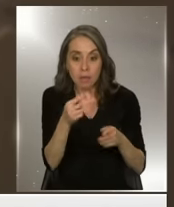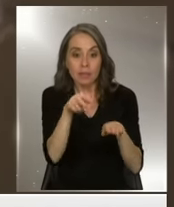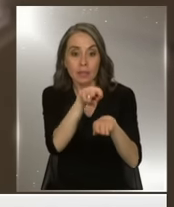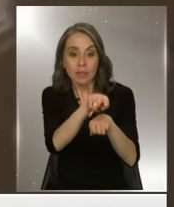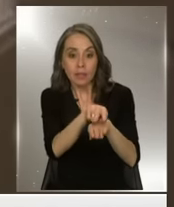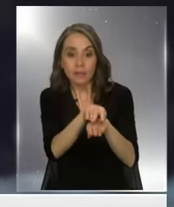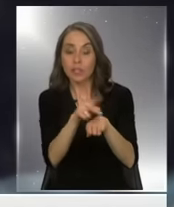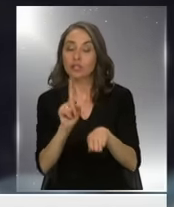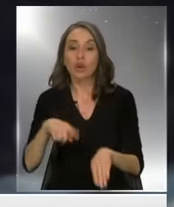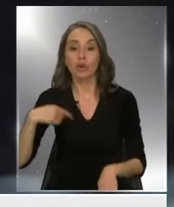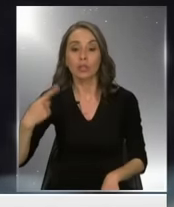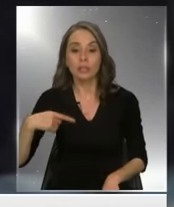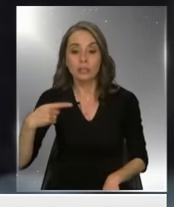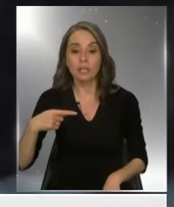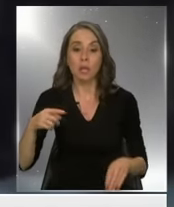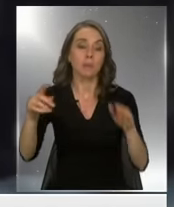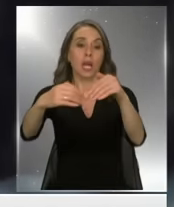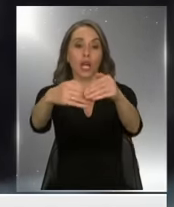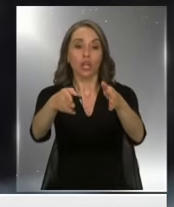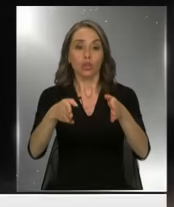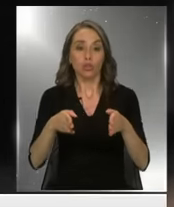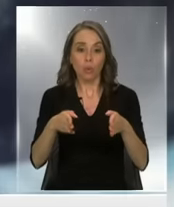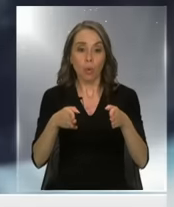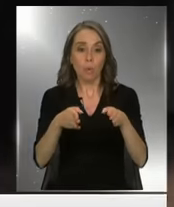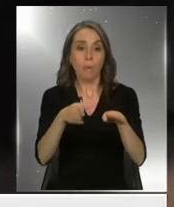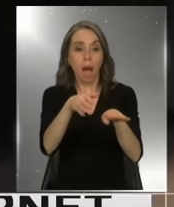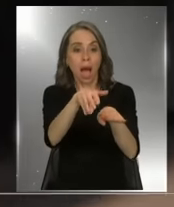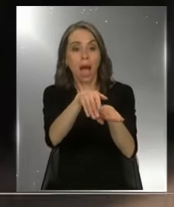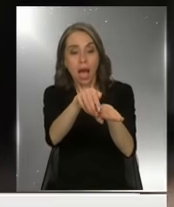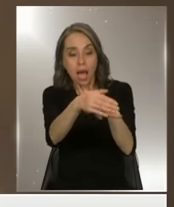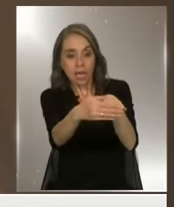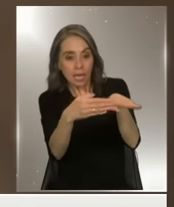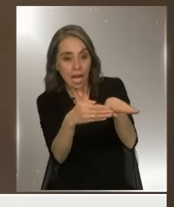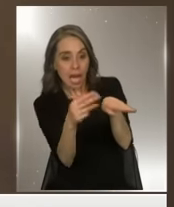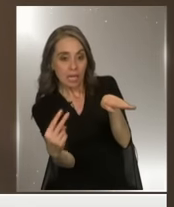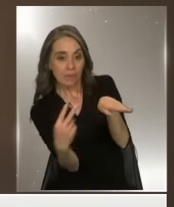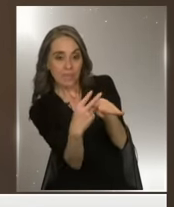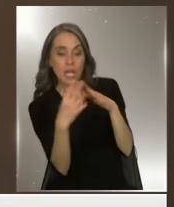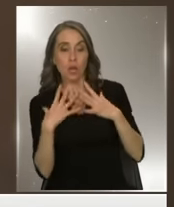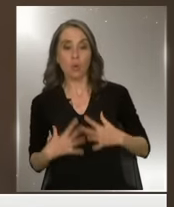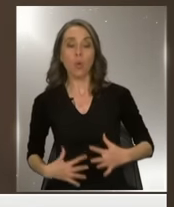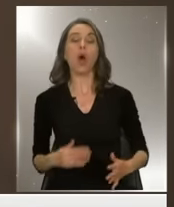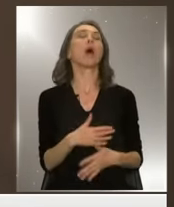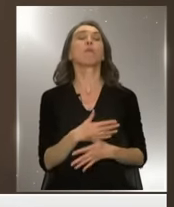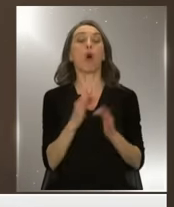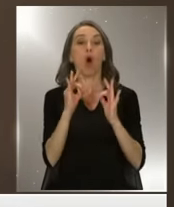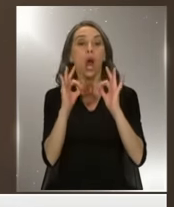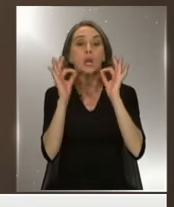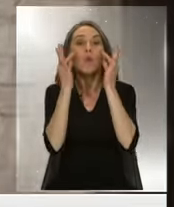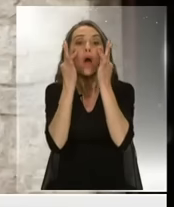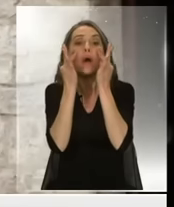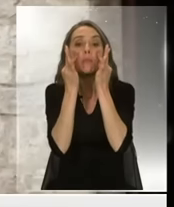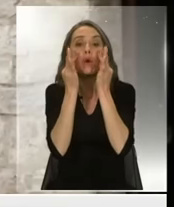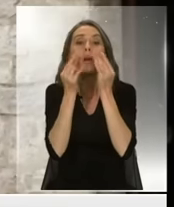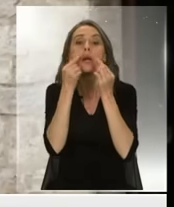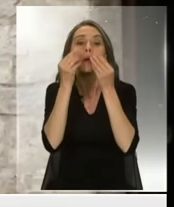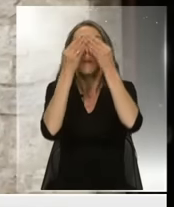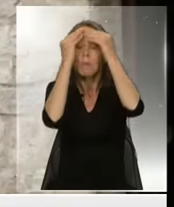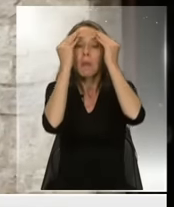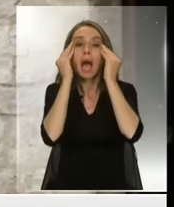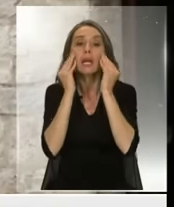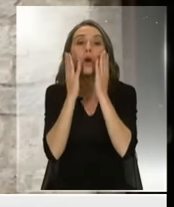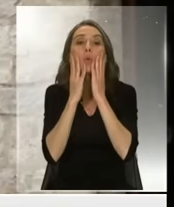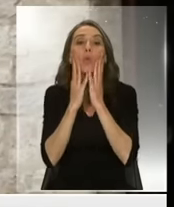No es habitual que la tumba esté abierta para que se pueda ver su cuerpo prácticamente intacto. Se ha maquillado su cara, pero